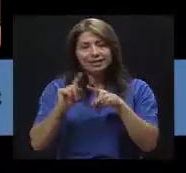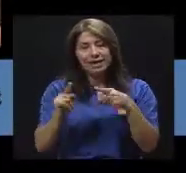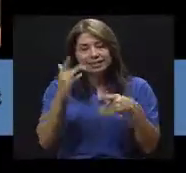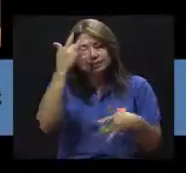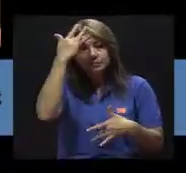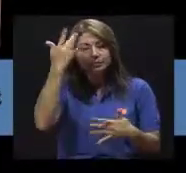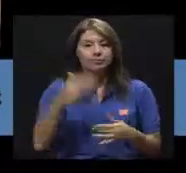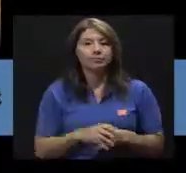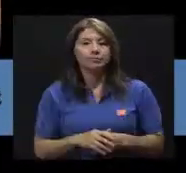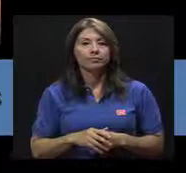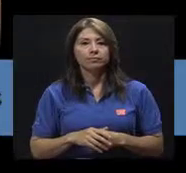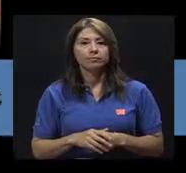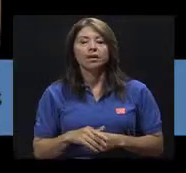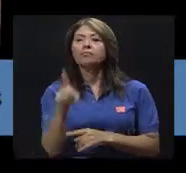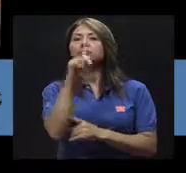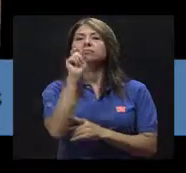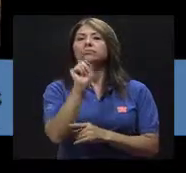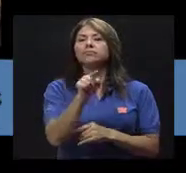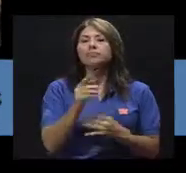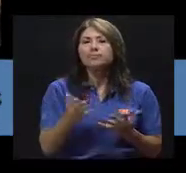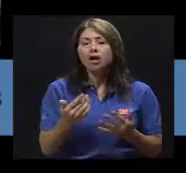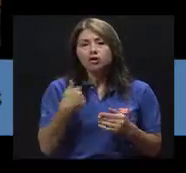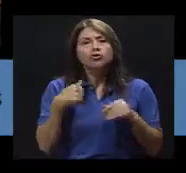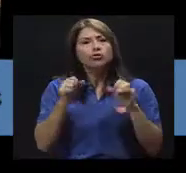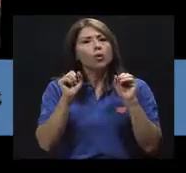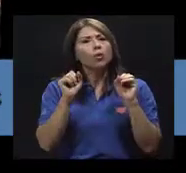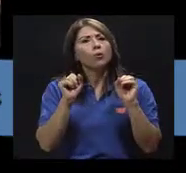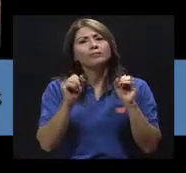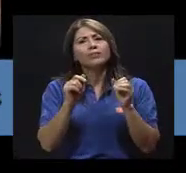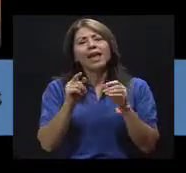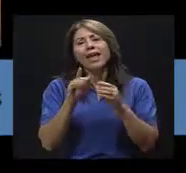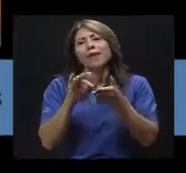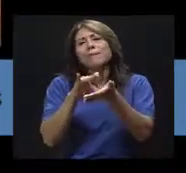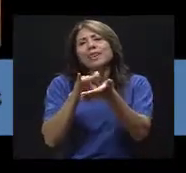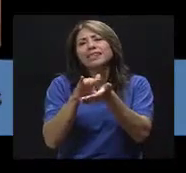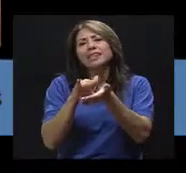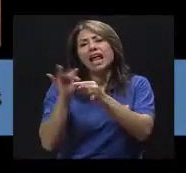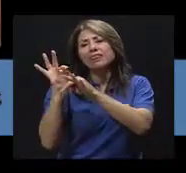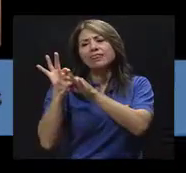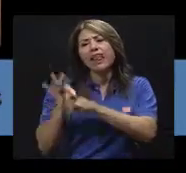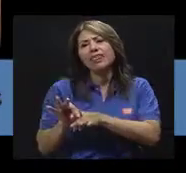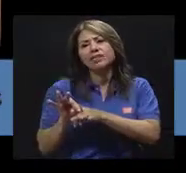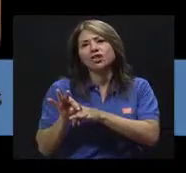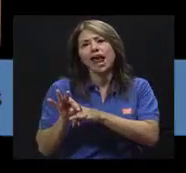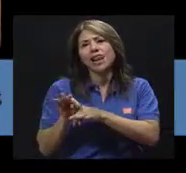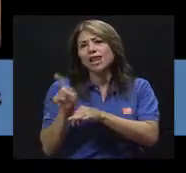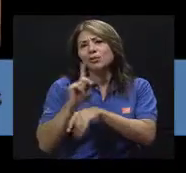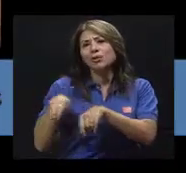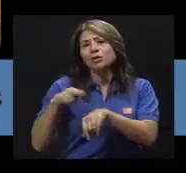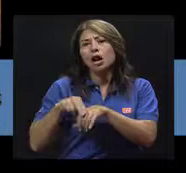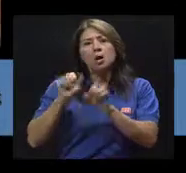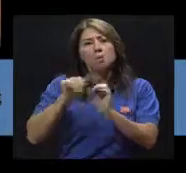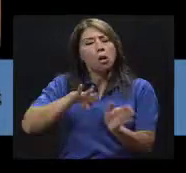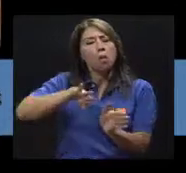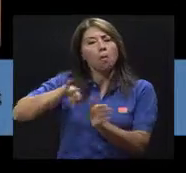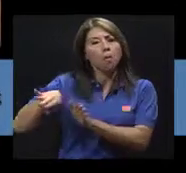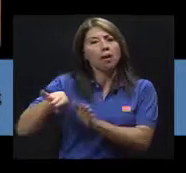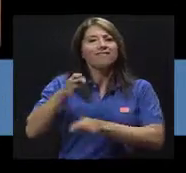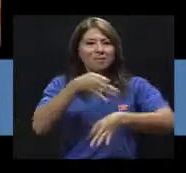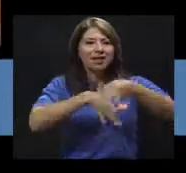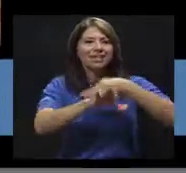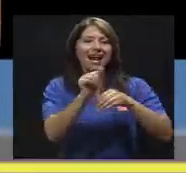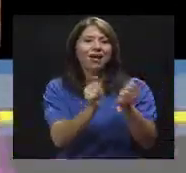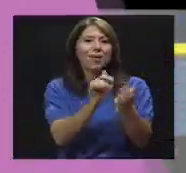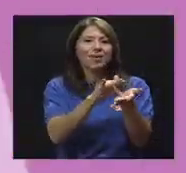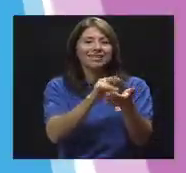causas y cosas? ¿Hasta qué punto puedo quitar toda la medicina tradicional que no es natural y reemplazarla con medicina